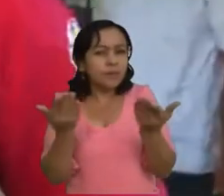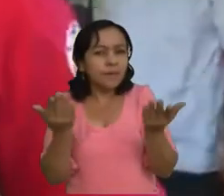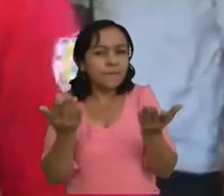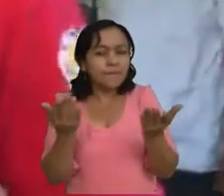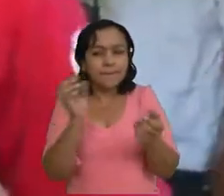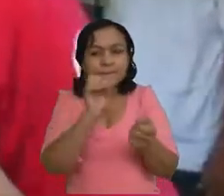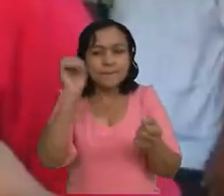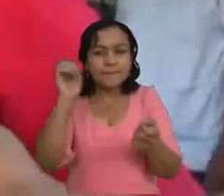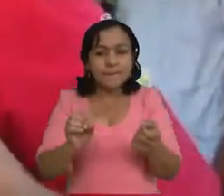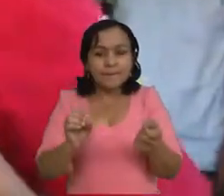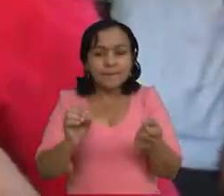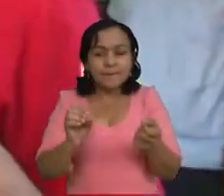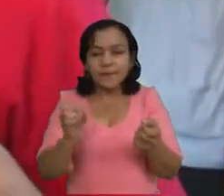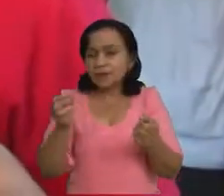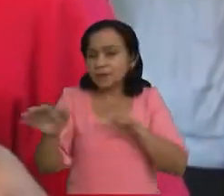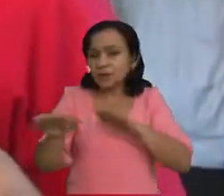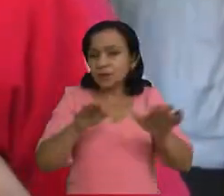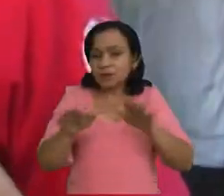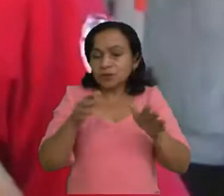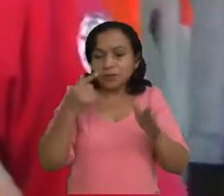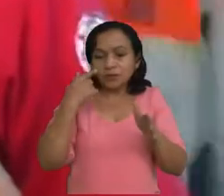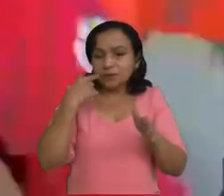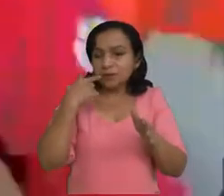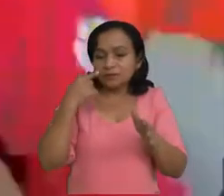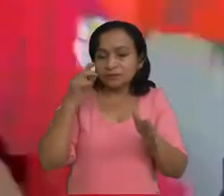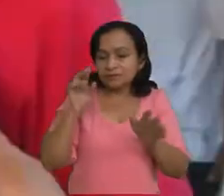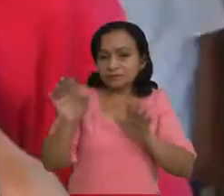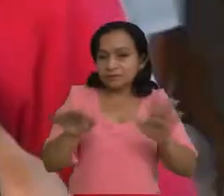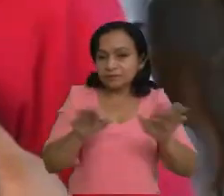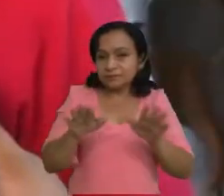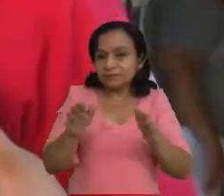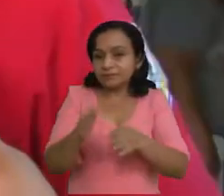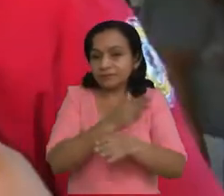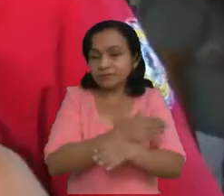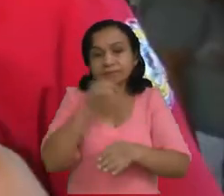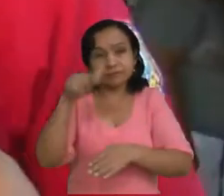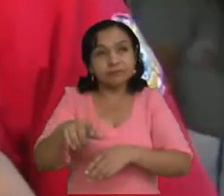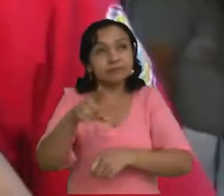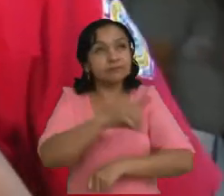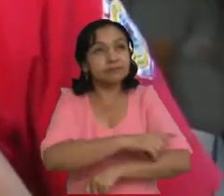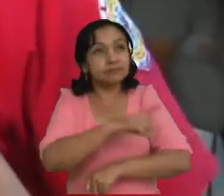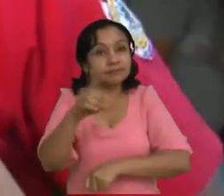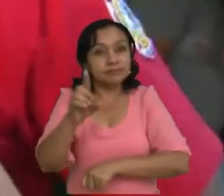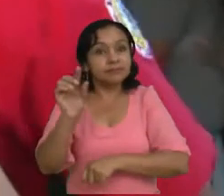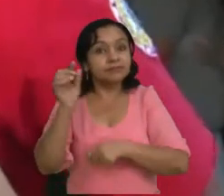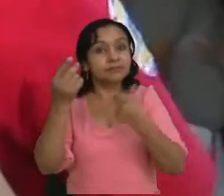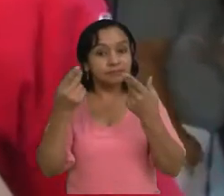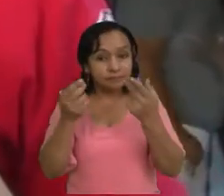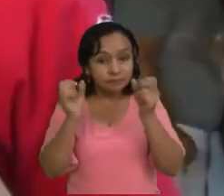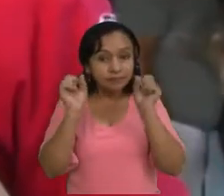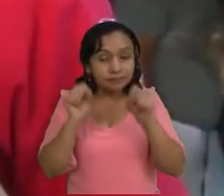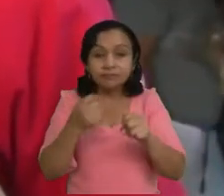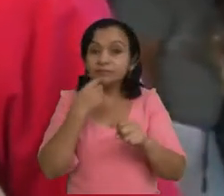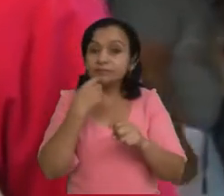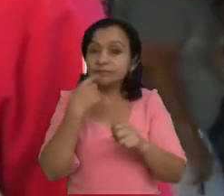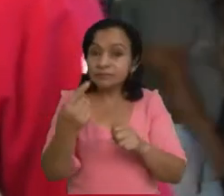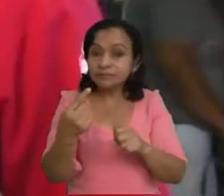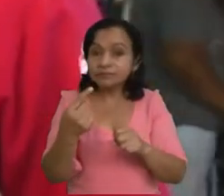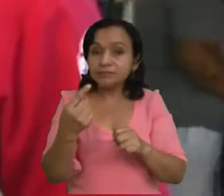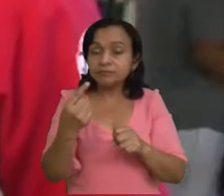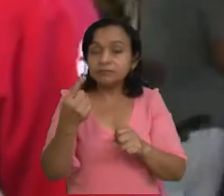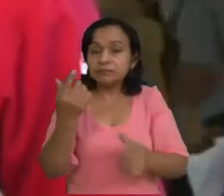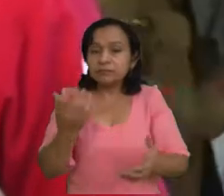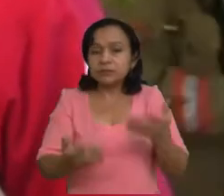porcentaje de quemaduras del cuerpo no lo podemos de alguna manera nosotros adelantar al día de hoy, en este momento, pero sí les podemos decir que llevaban